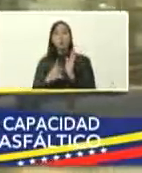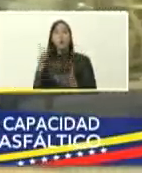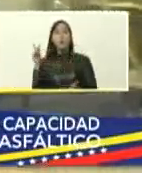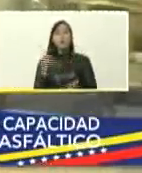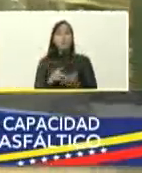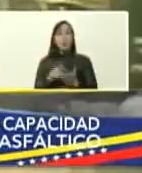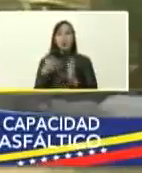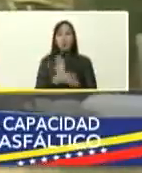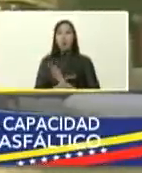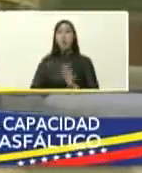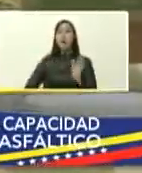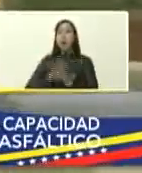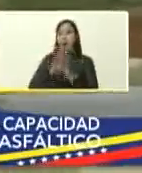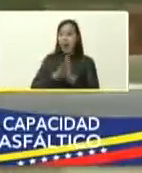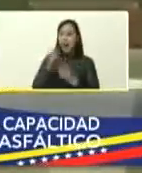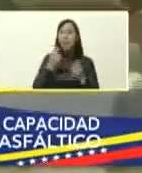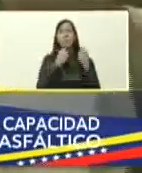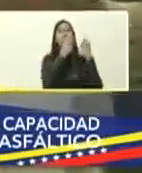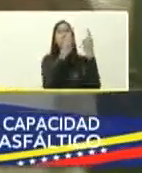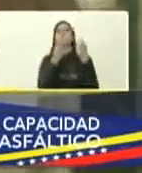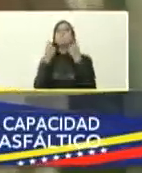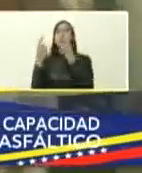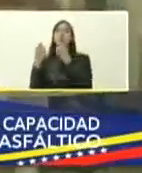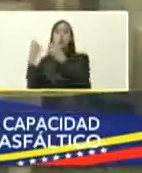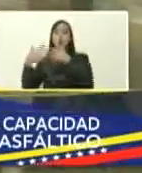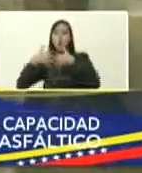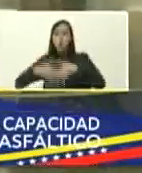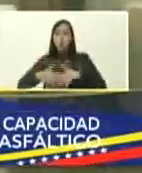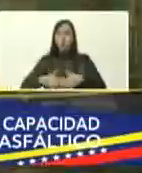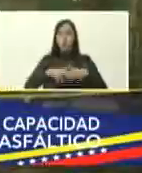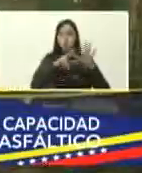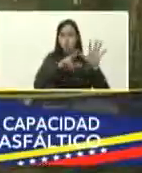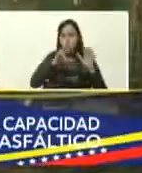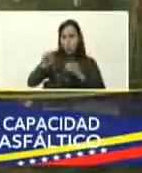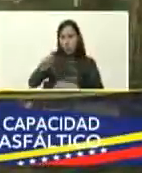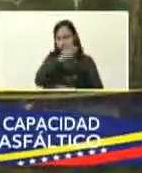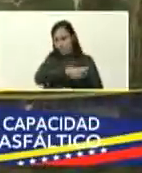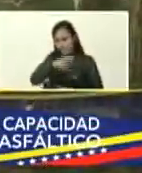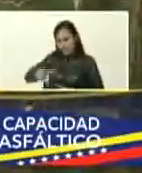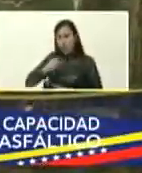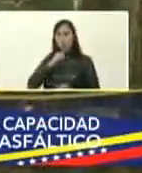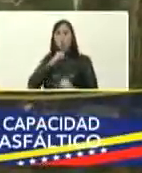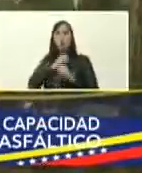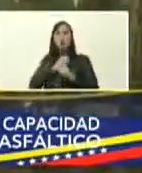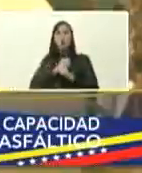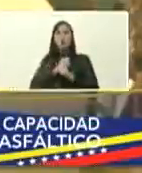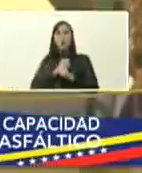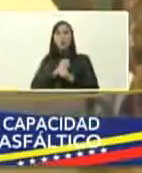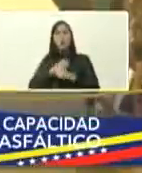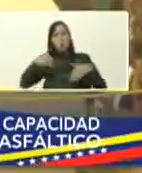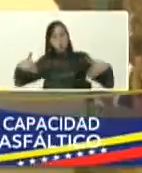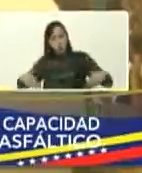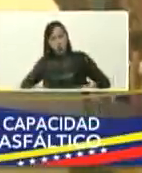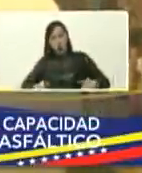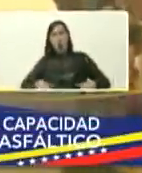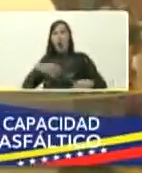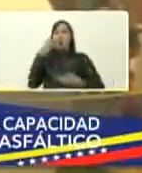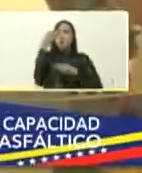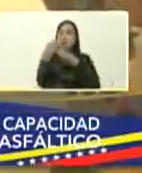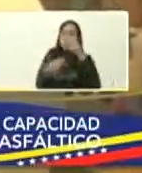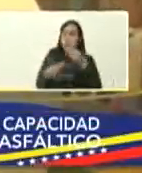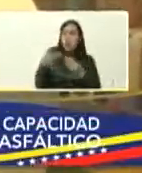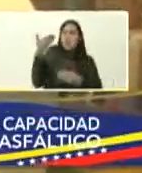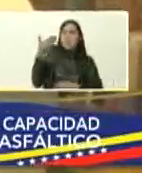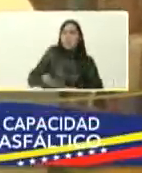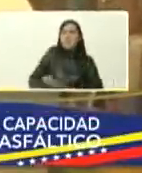en el motor de exportación. Es una empresa con más de 80 trabajadores, con un alto componente nacional, que es un elemento